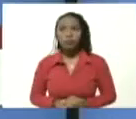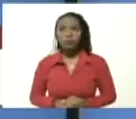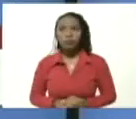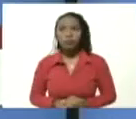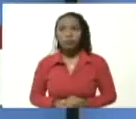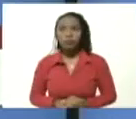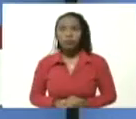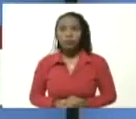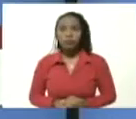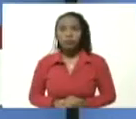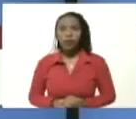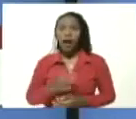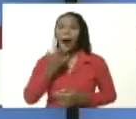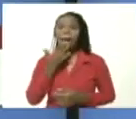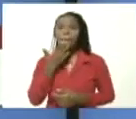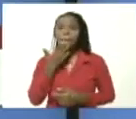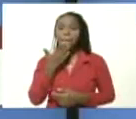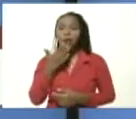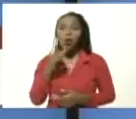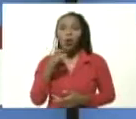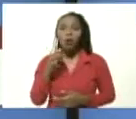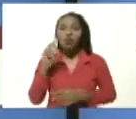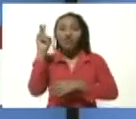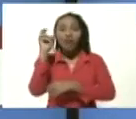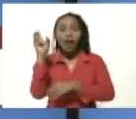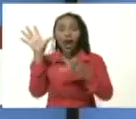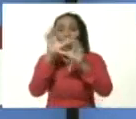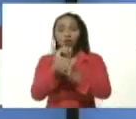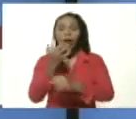restaurante, como decir, de las Mercedes, un viernes en la noche,